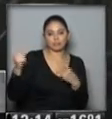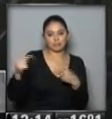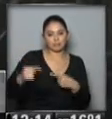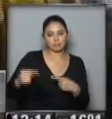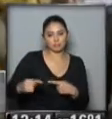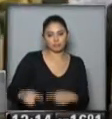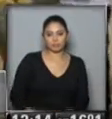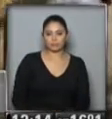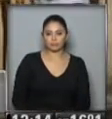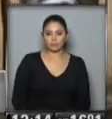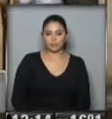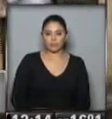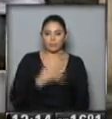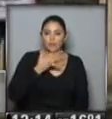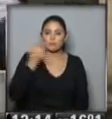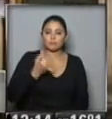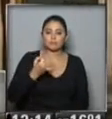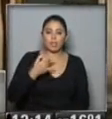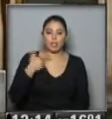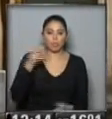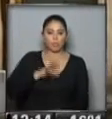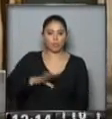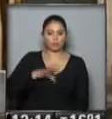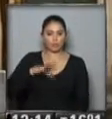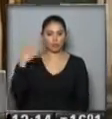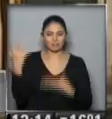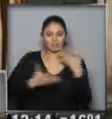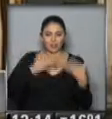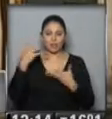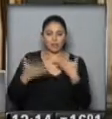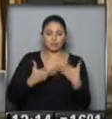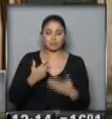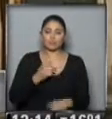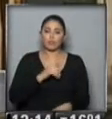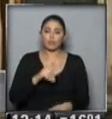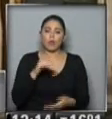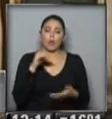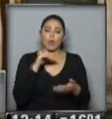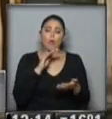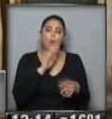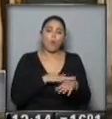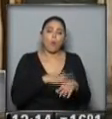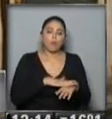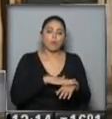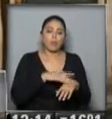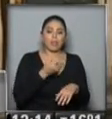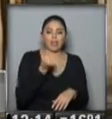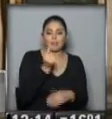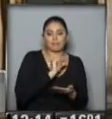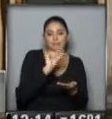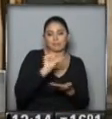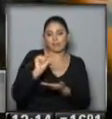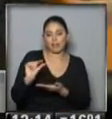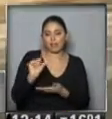alarmantes. Es verdad que la crisis de Portugal no surge de un boom inmobiliario ni de una explosión del crédito para